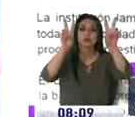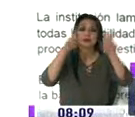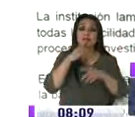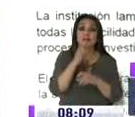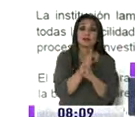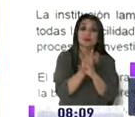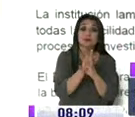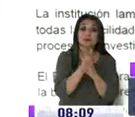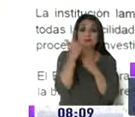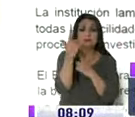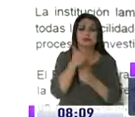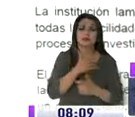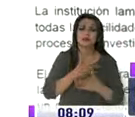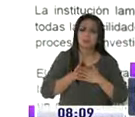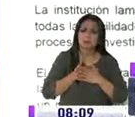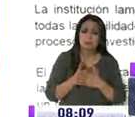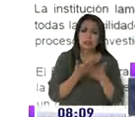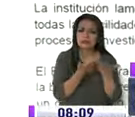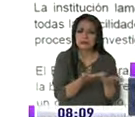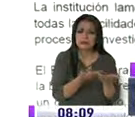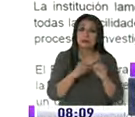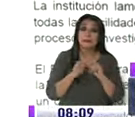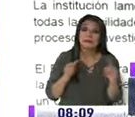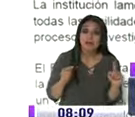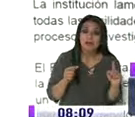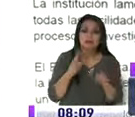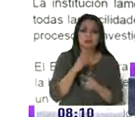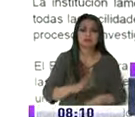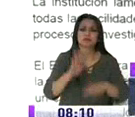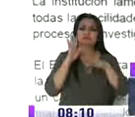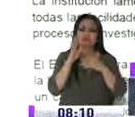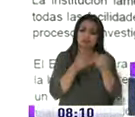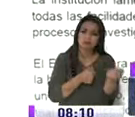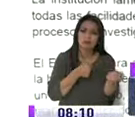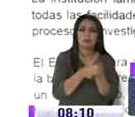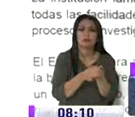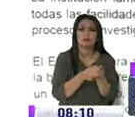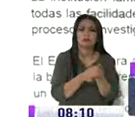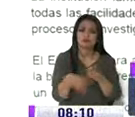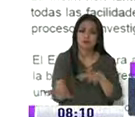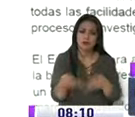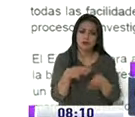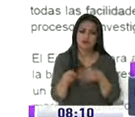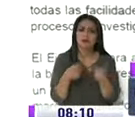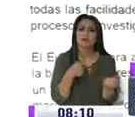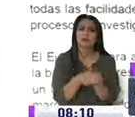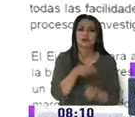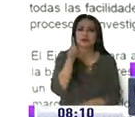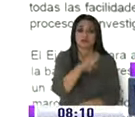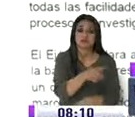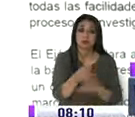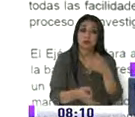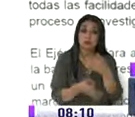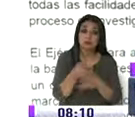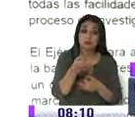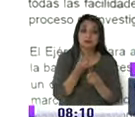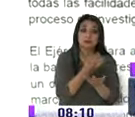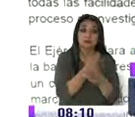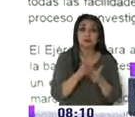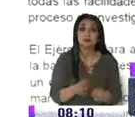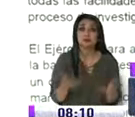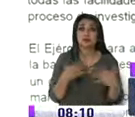institución lamenta sobremanera lo sucedido y afirma su compromiso de brindar todas las facilidades y el apoyo necesario al sistema de justicia y a la